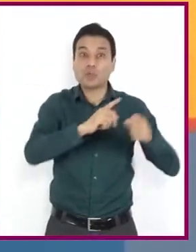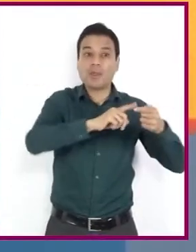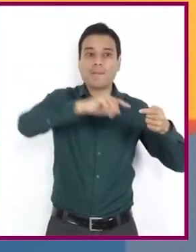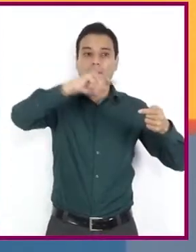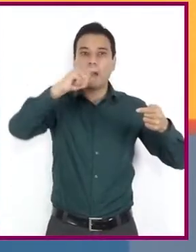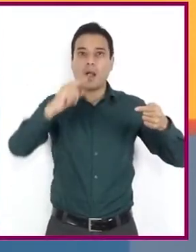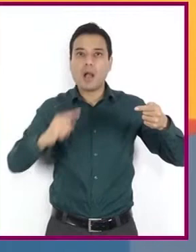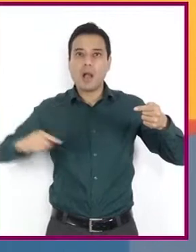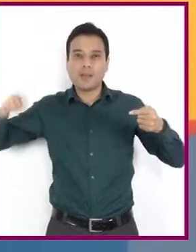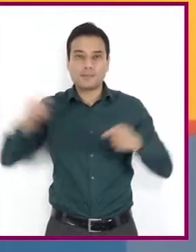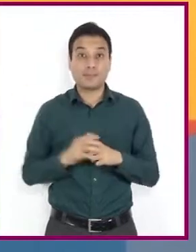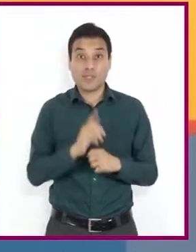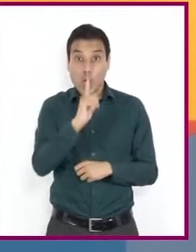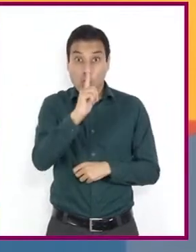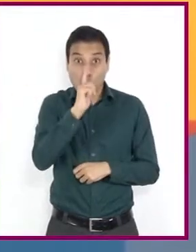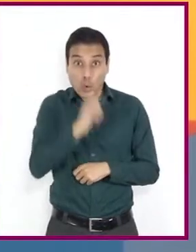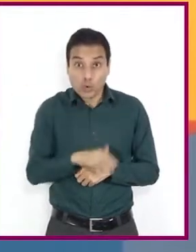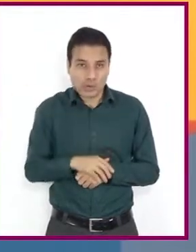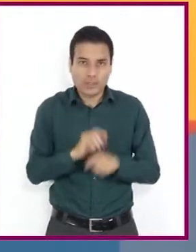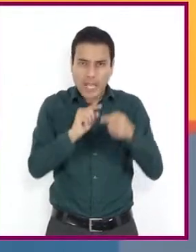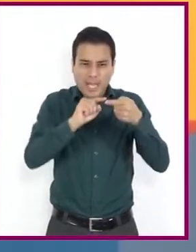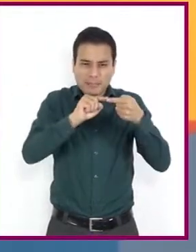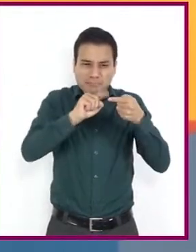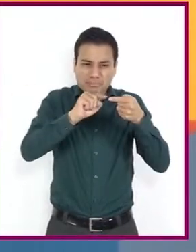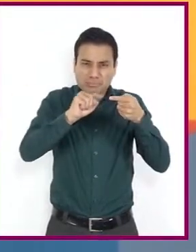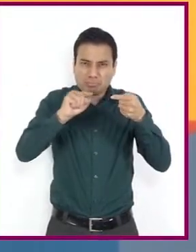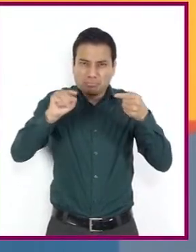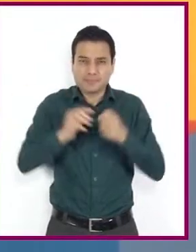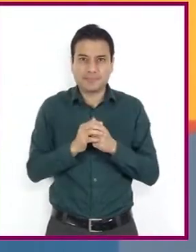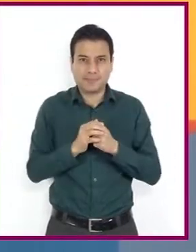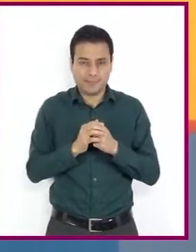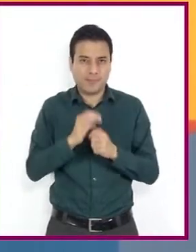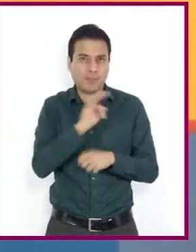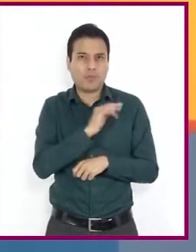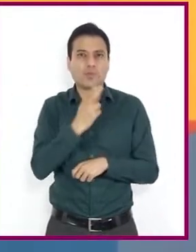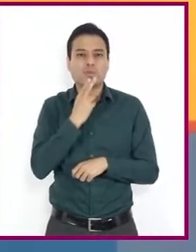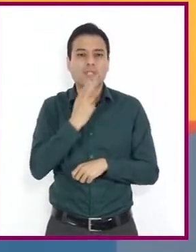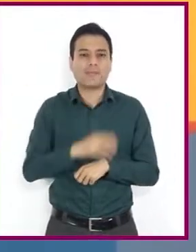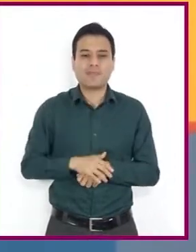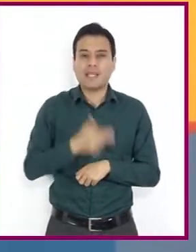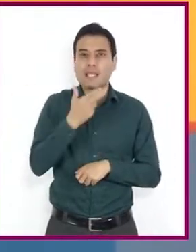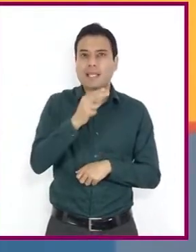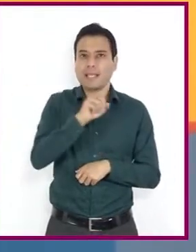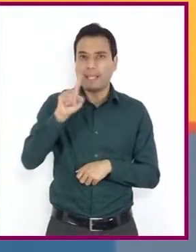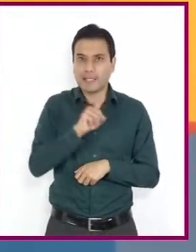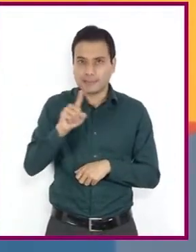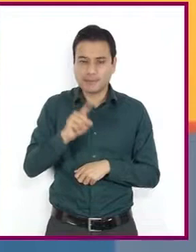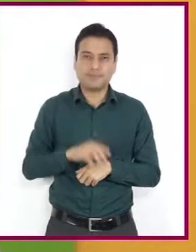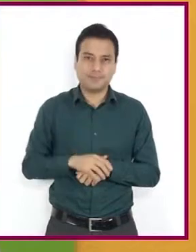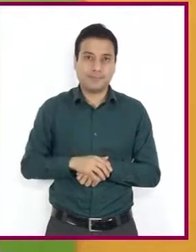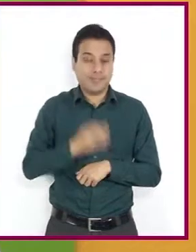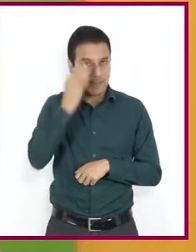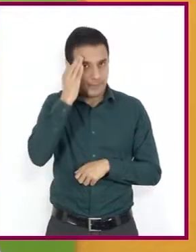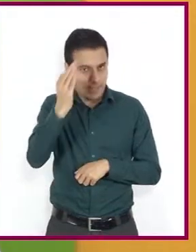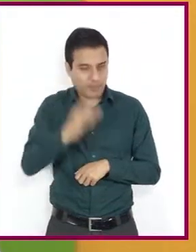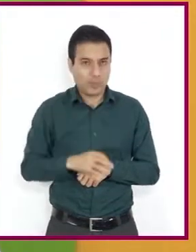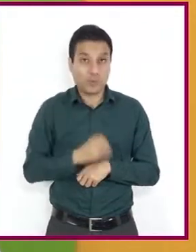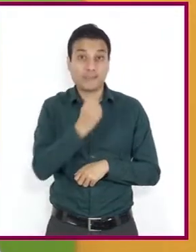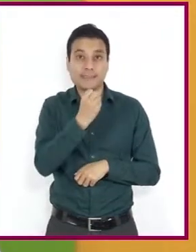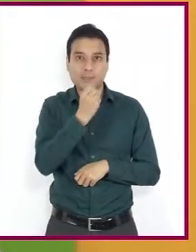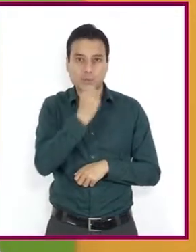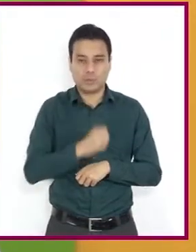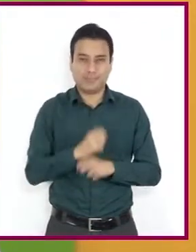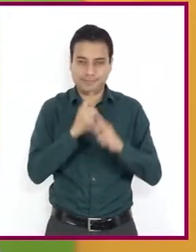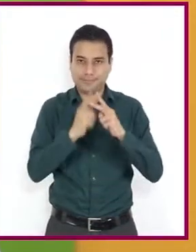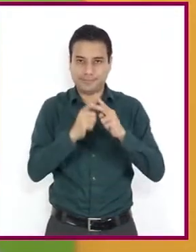como la luz de nanómetros. La frecuencia se mide en hertz y el periodo en segundos. Otra